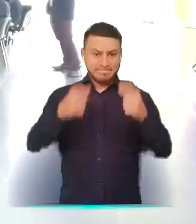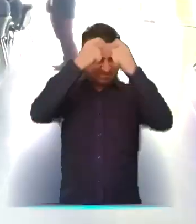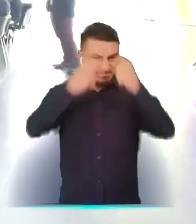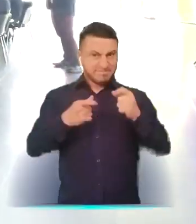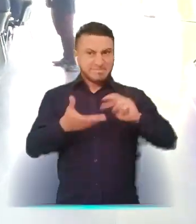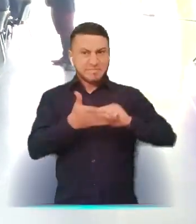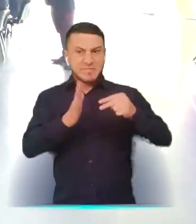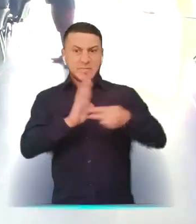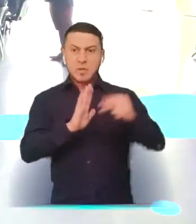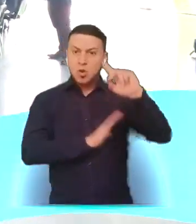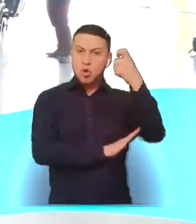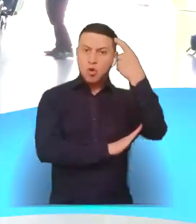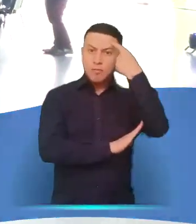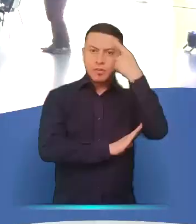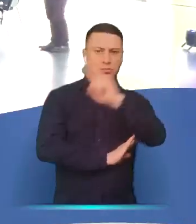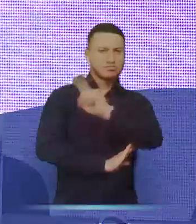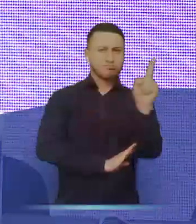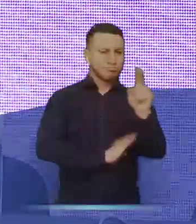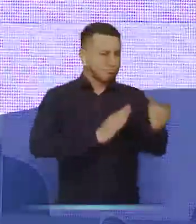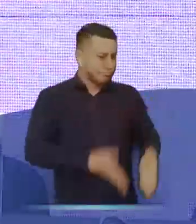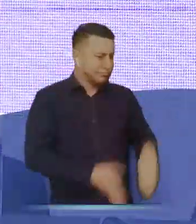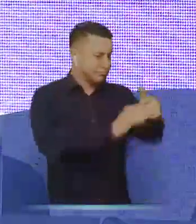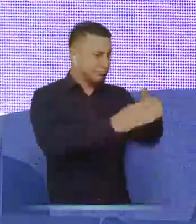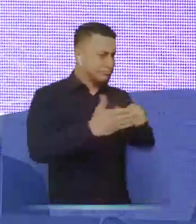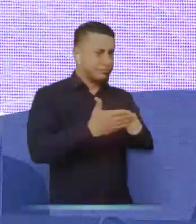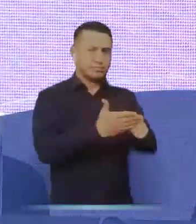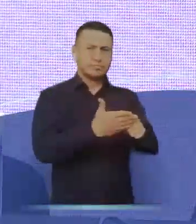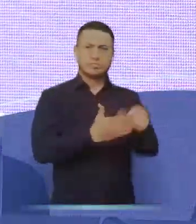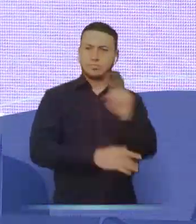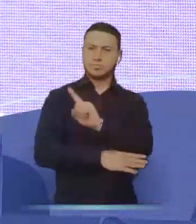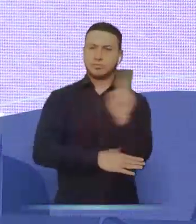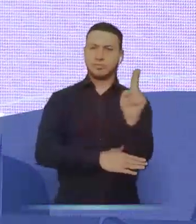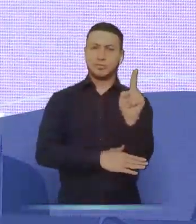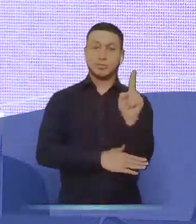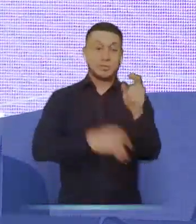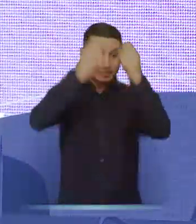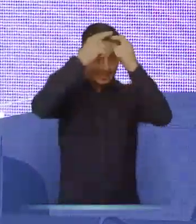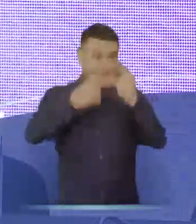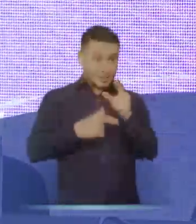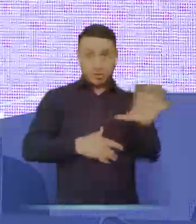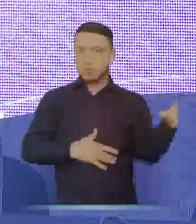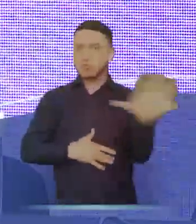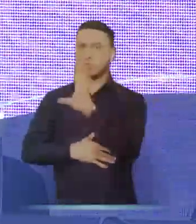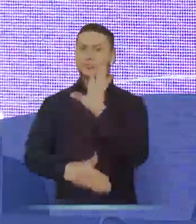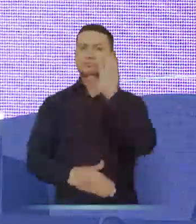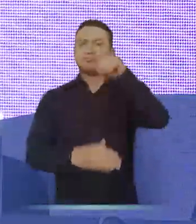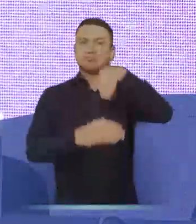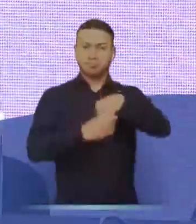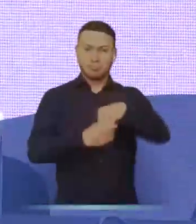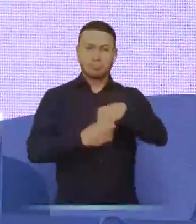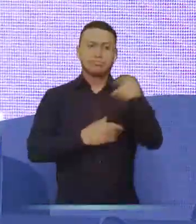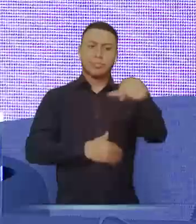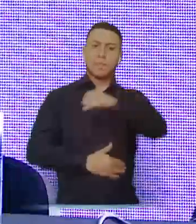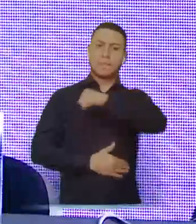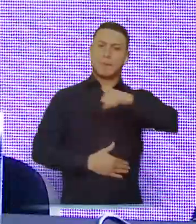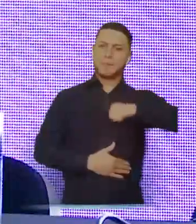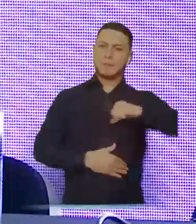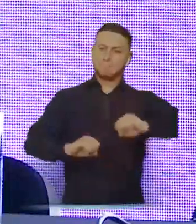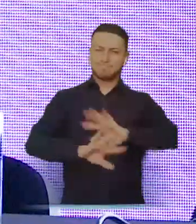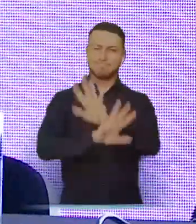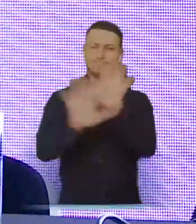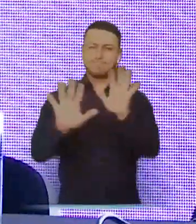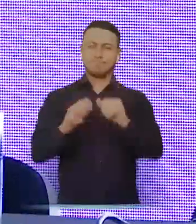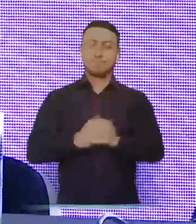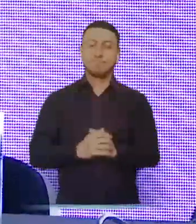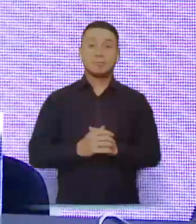Esto es un tema de Estado, y cuando hablamos de Estado no es el gobierno, no es la registraduría. En el Estado estamos todos como nación y el sector